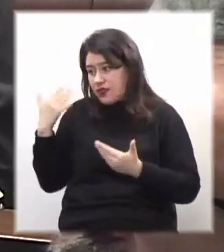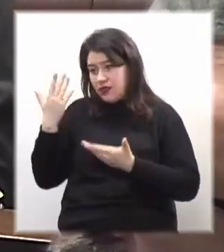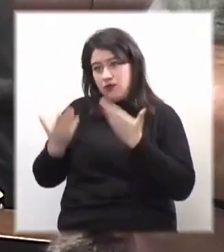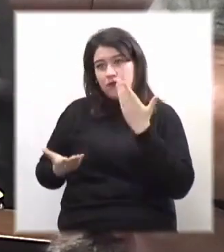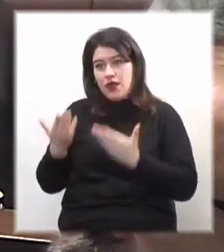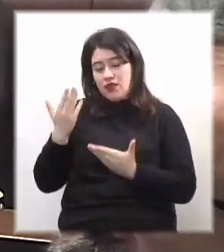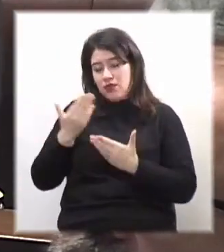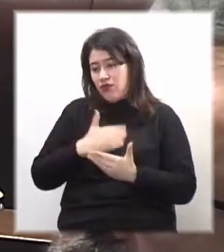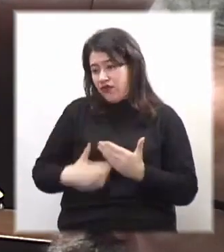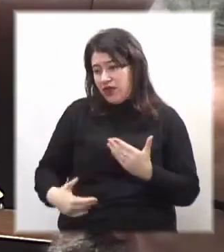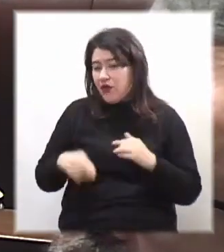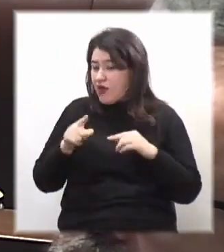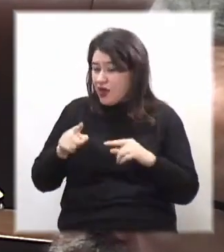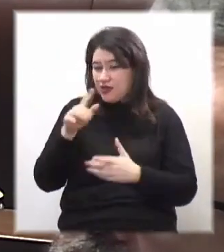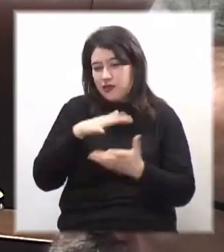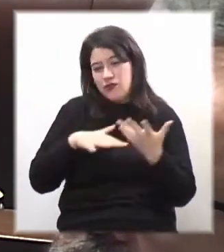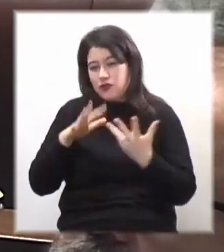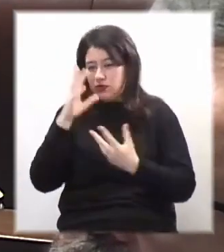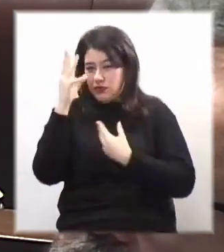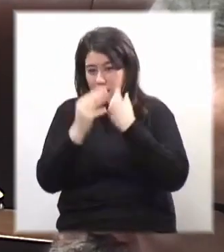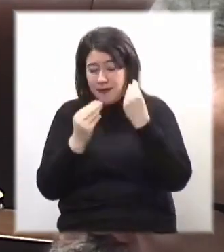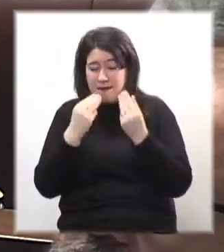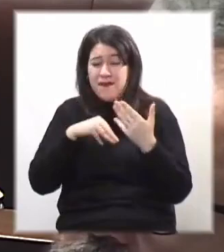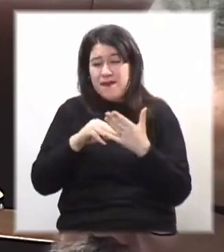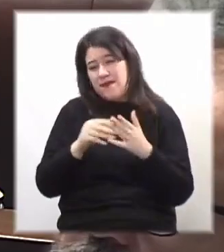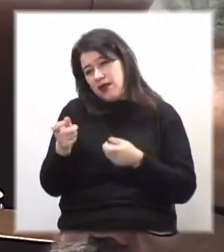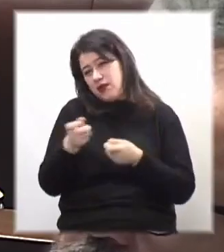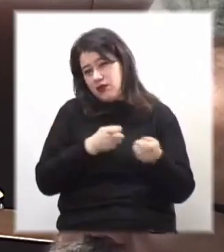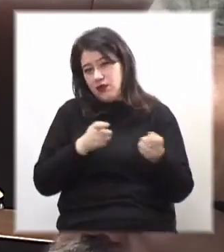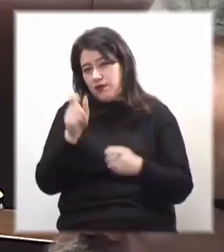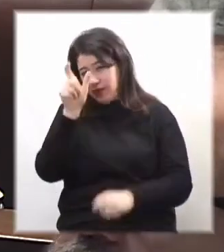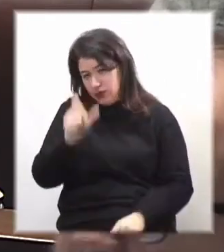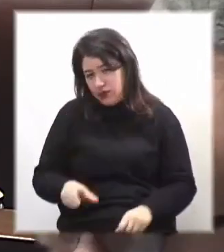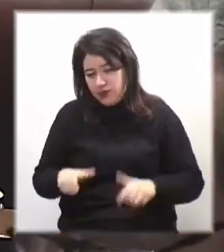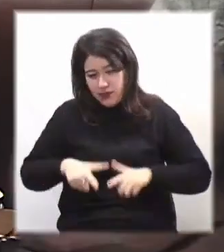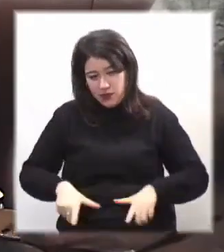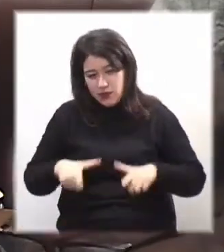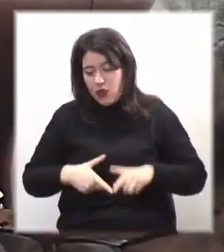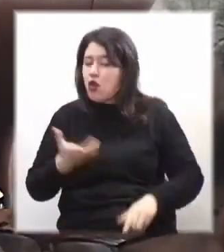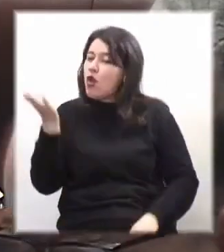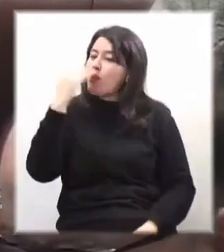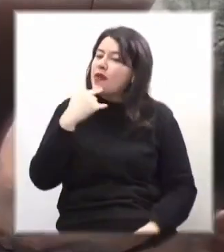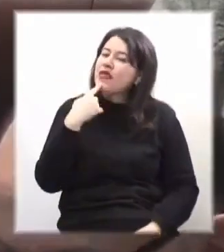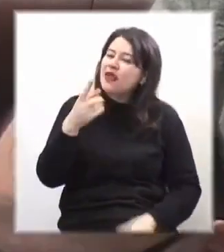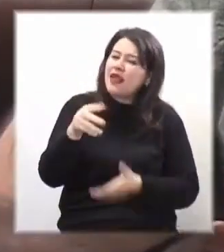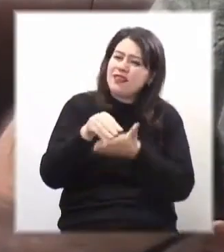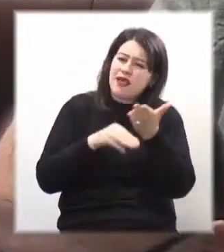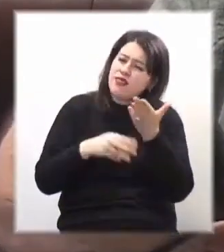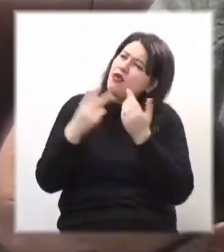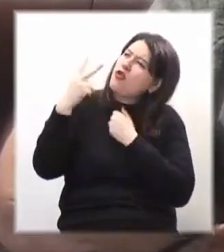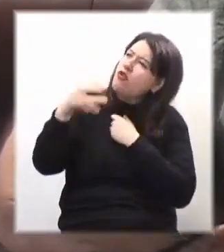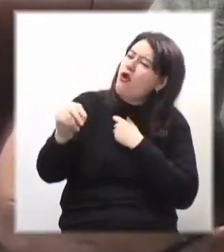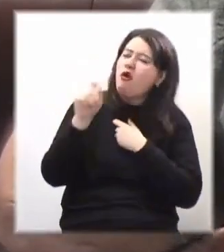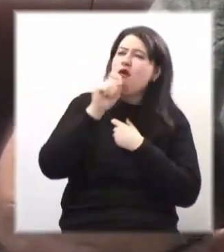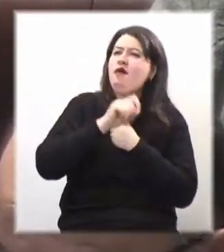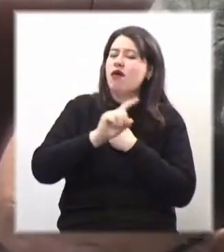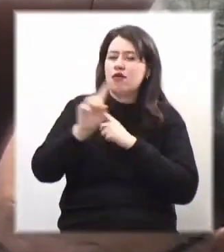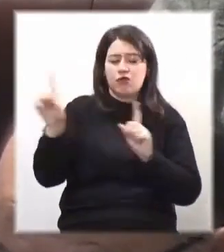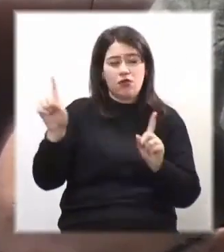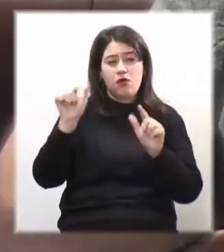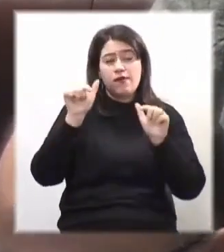angustiante que interpela al ministerio y a la gestión del ministro no se pueden negar estos datos Porque además